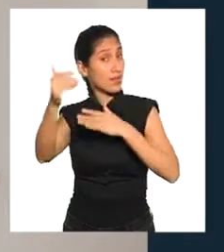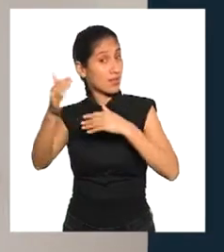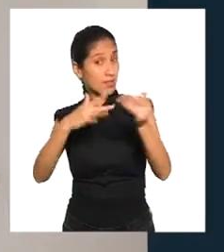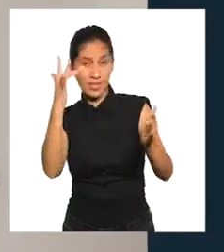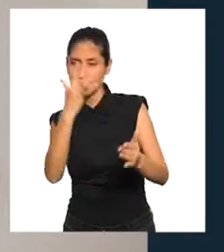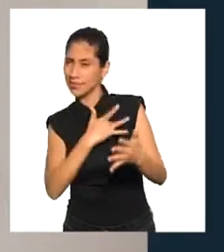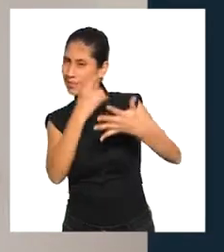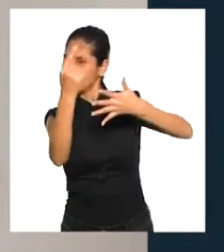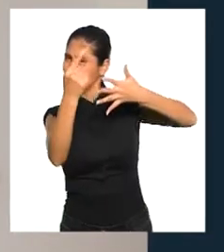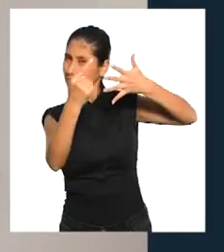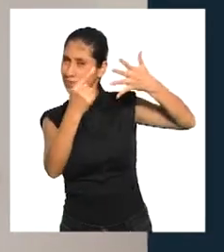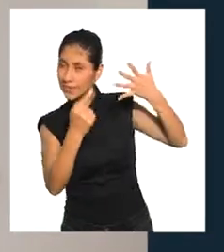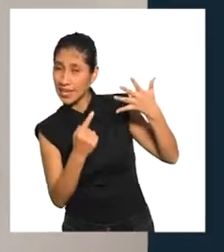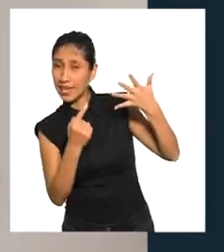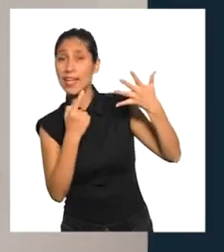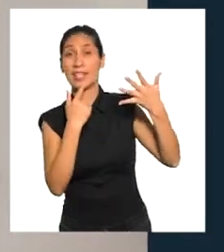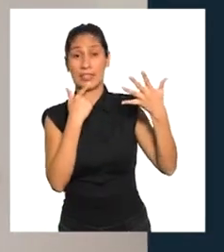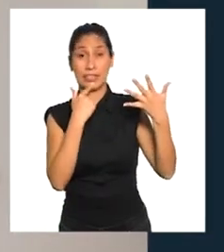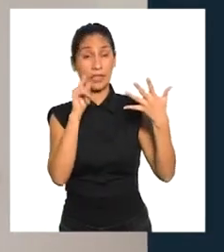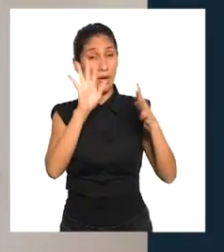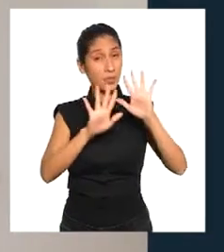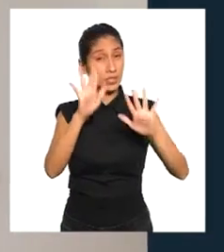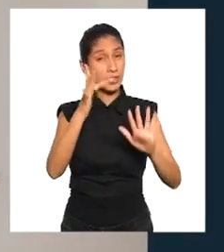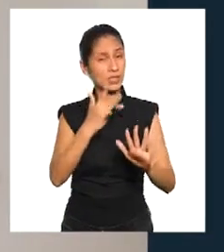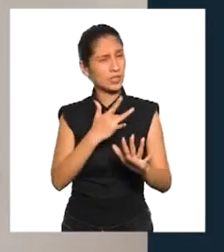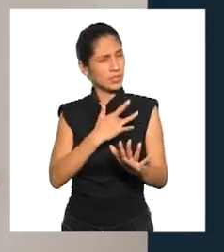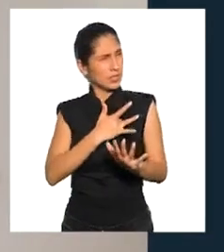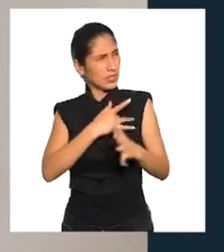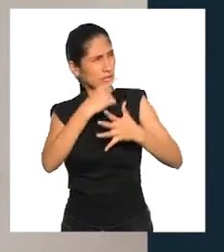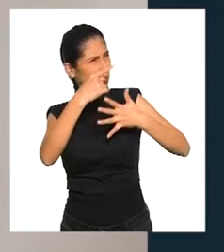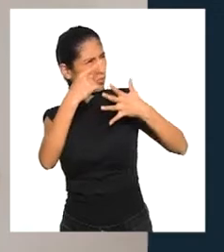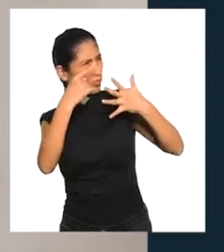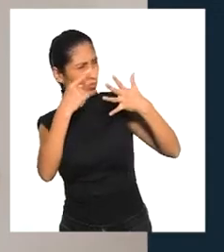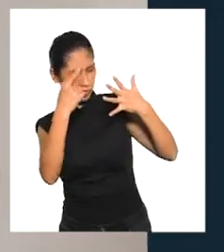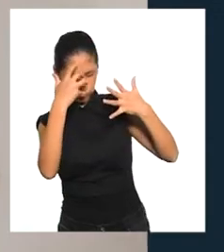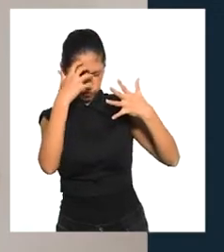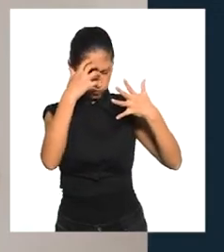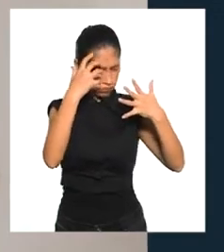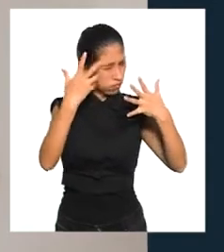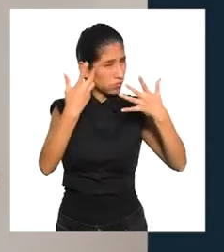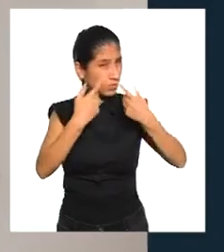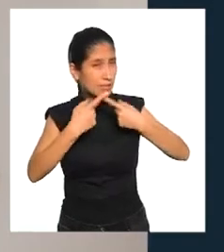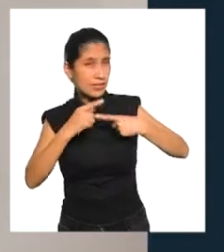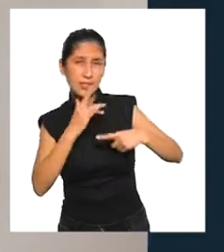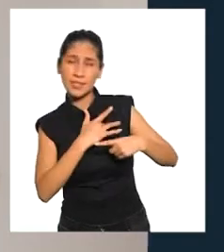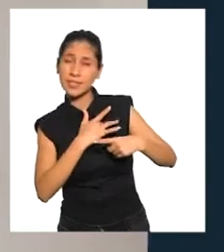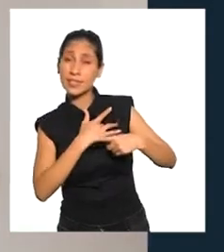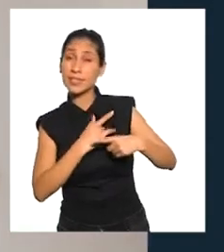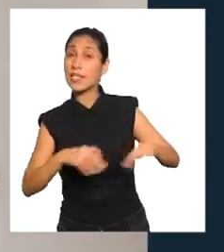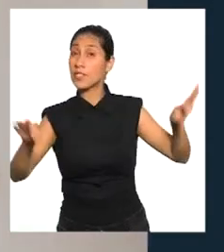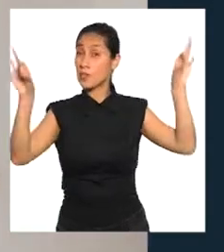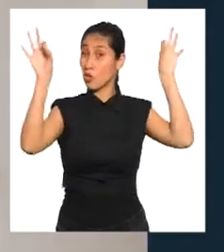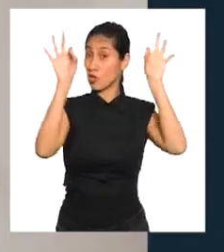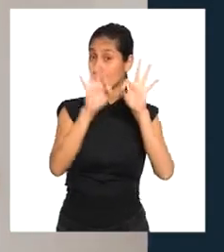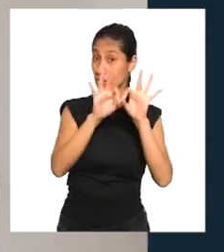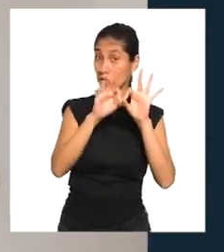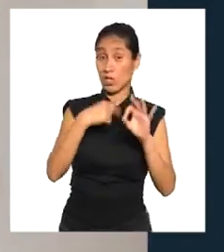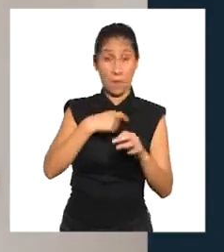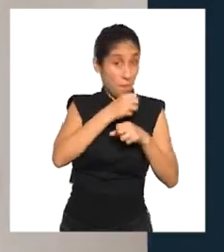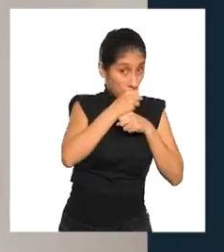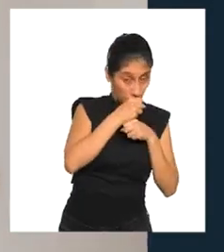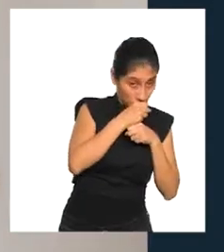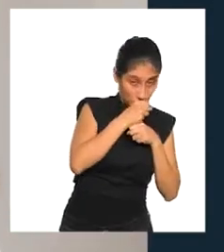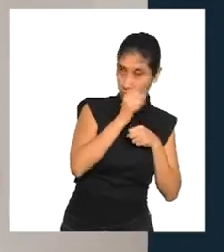cualquier cosa que nos haga sentir un poco diferentes con lo que sentimos, ¿no? Es muy importante que nosotros lo podamos